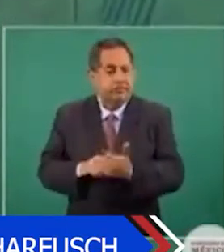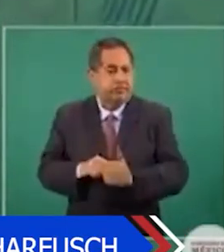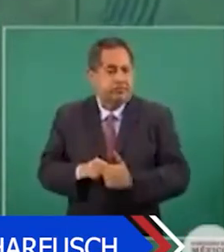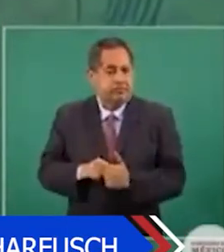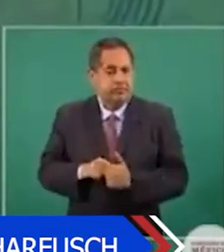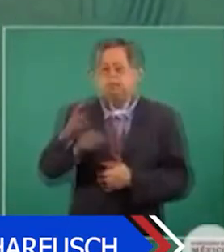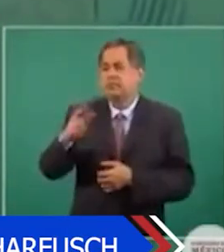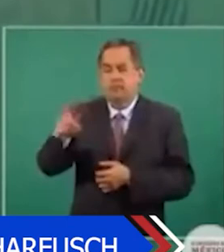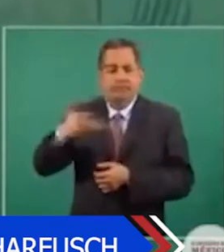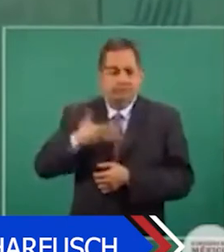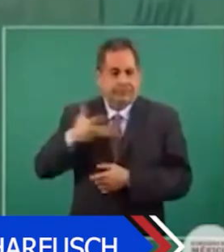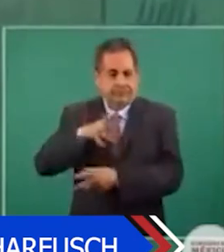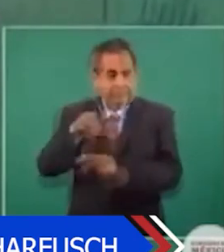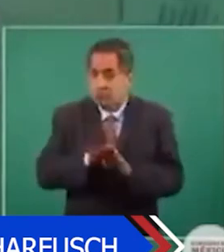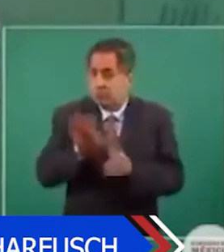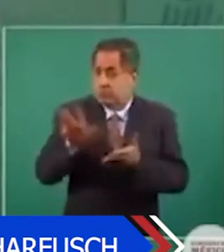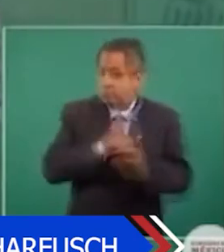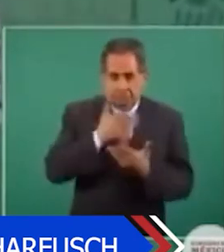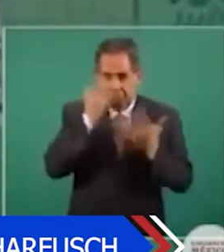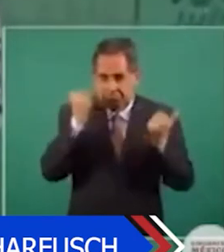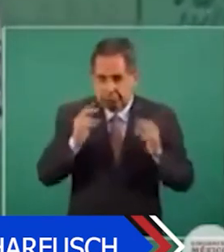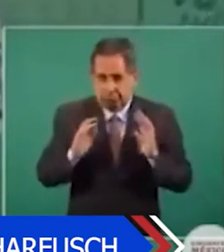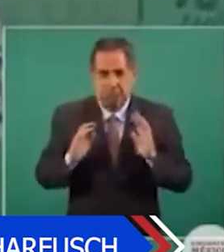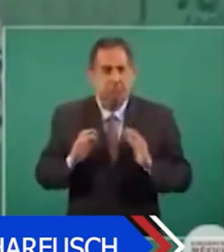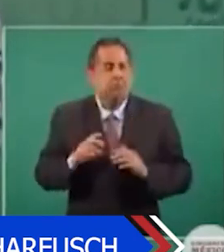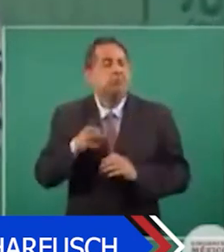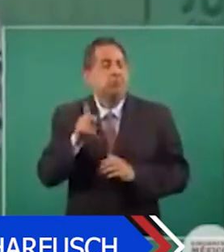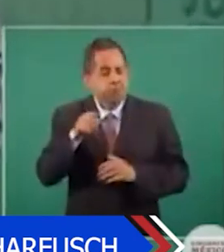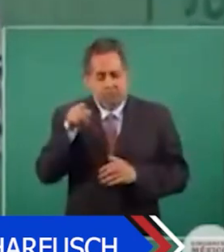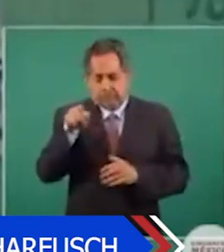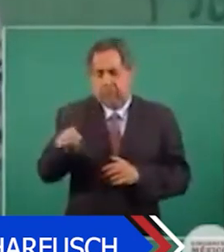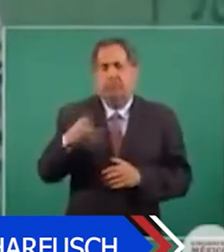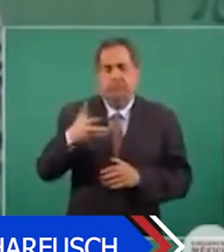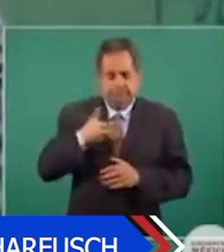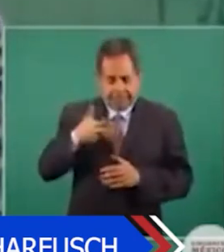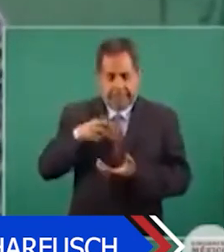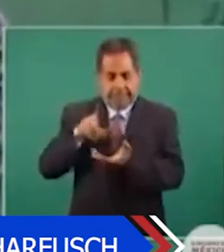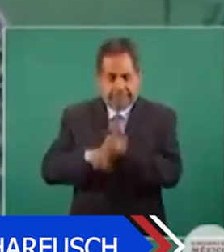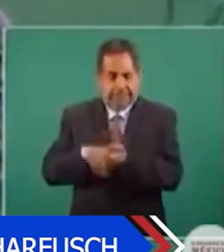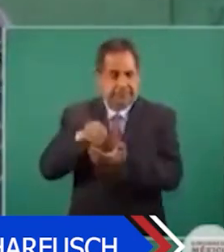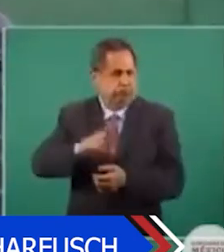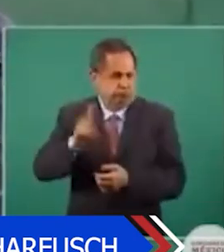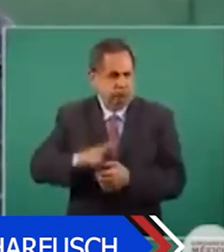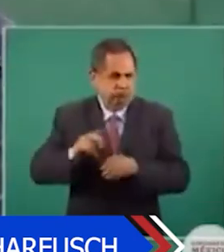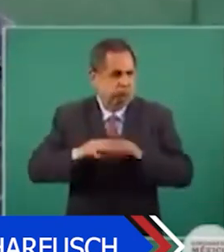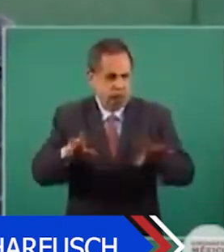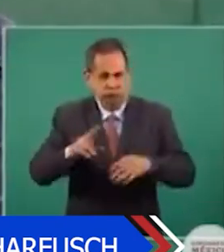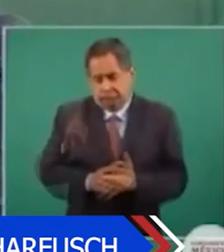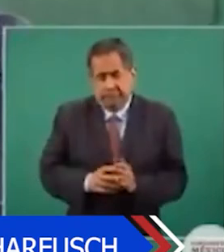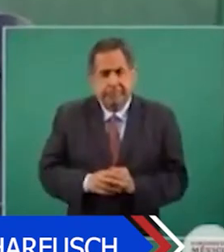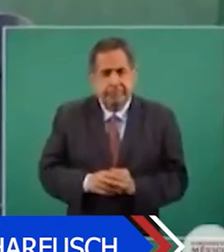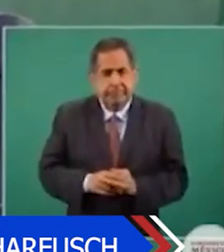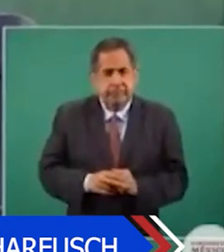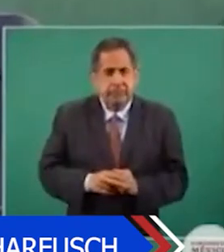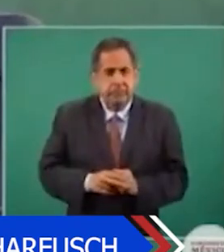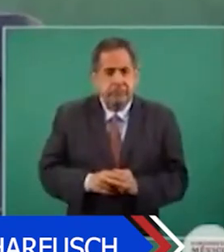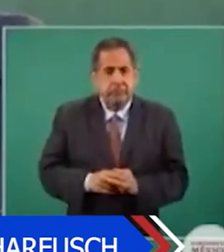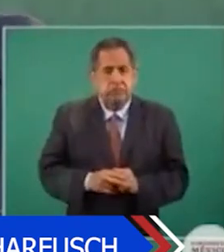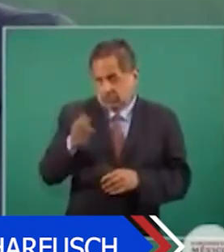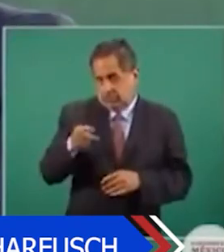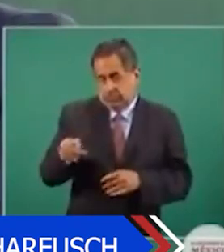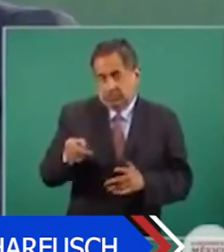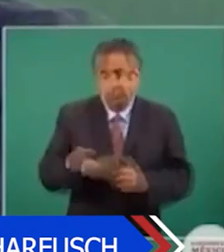la fiscalía no sé cómo lo obtuvieron pero es richard no es